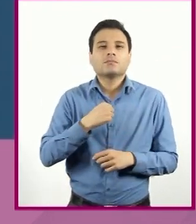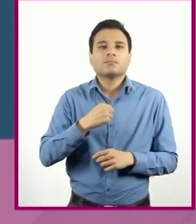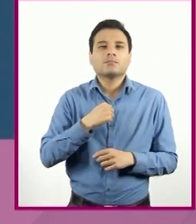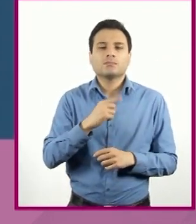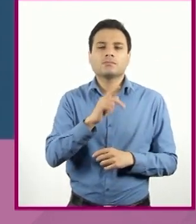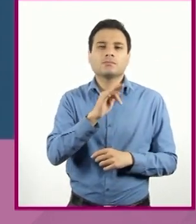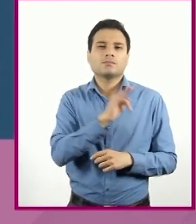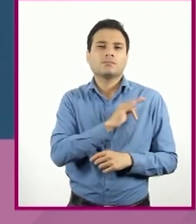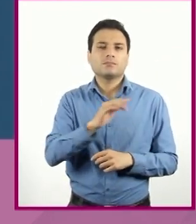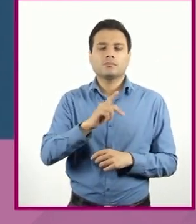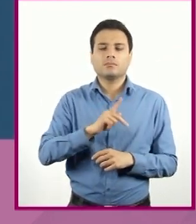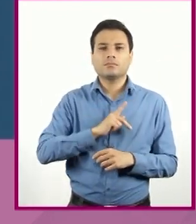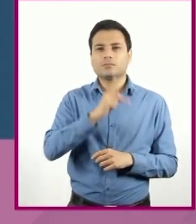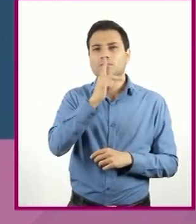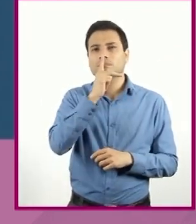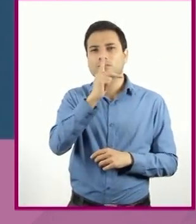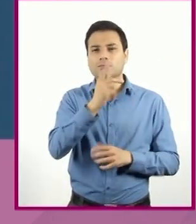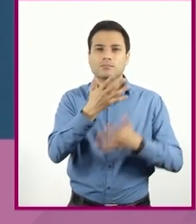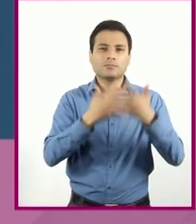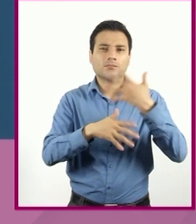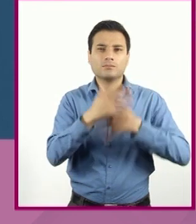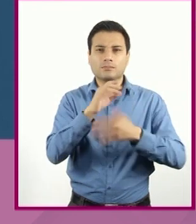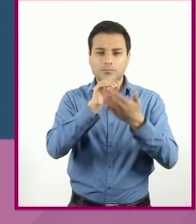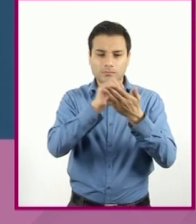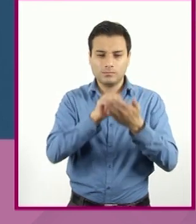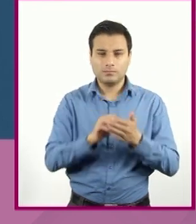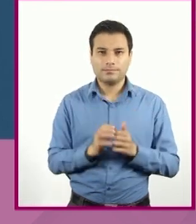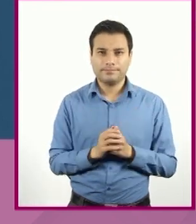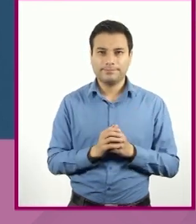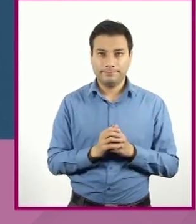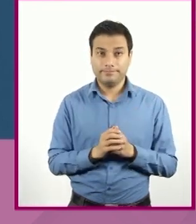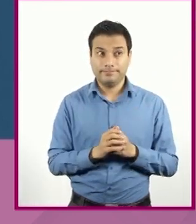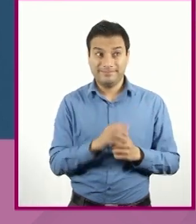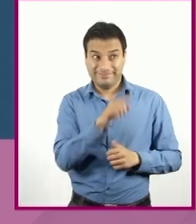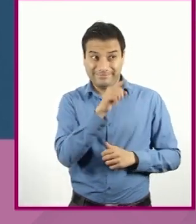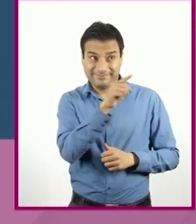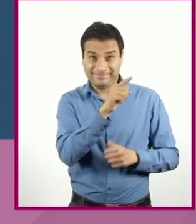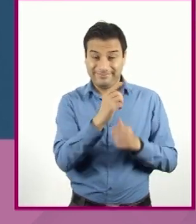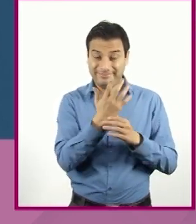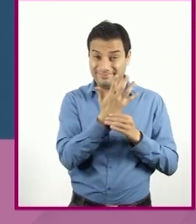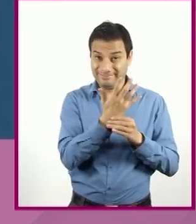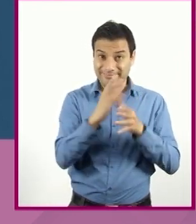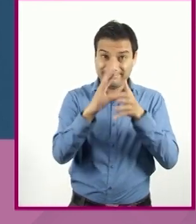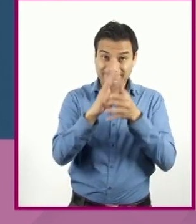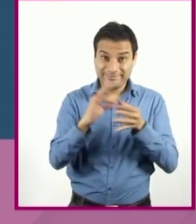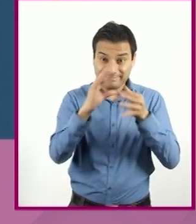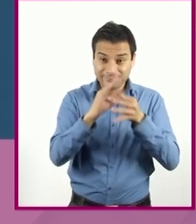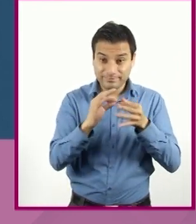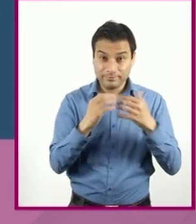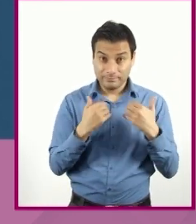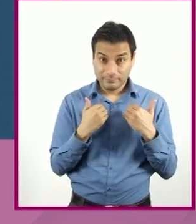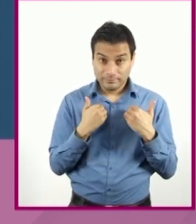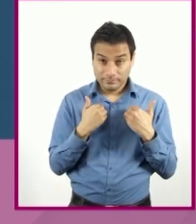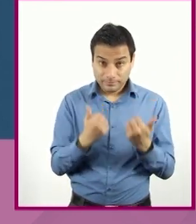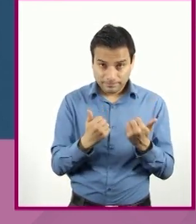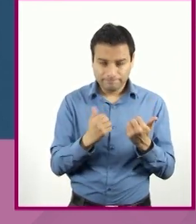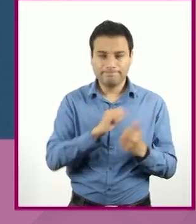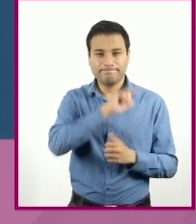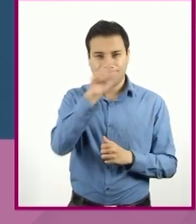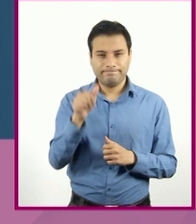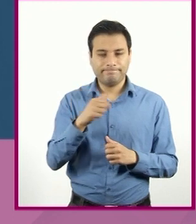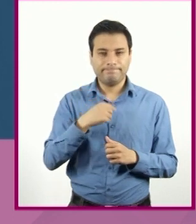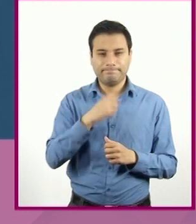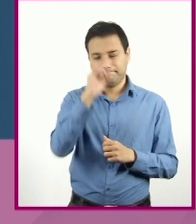es un ejercicio intelectual y de comprensión de una idea u obra desarrollada por otra